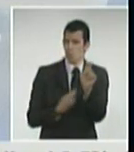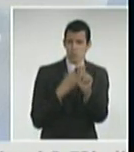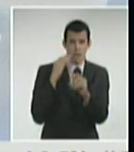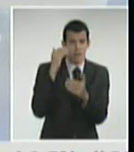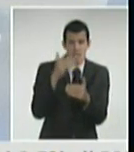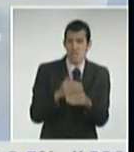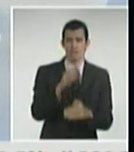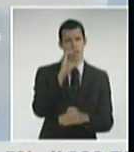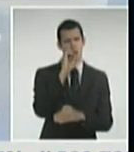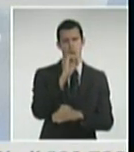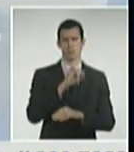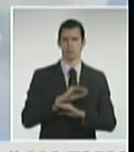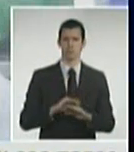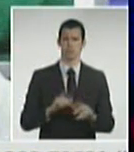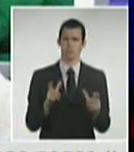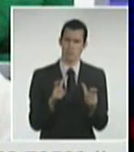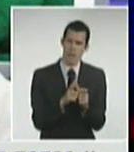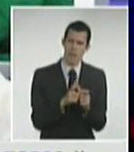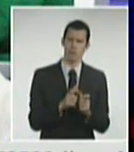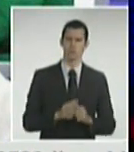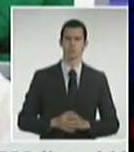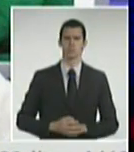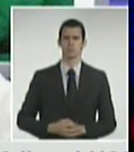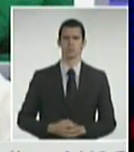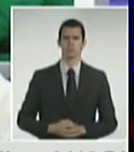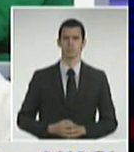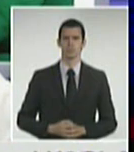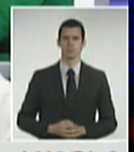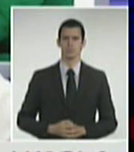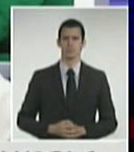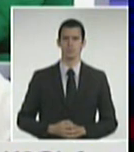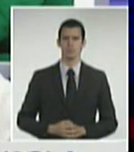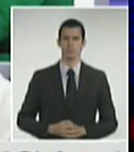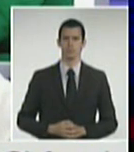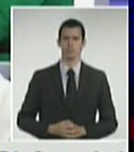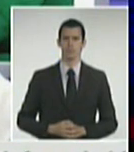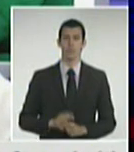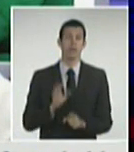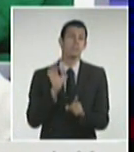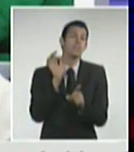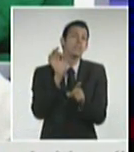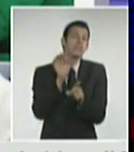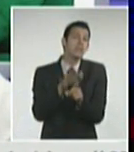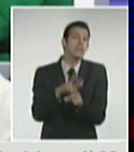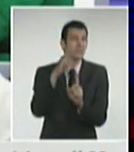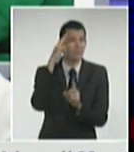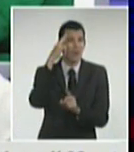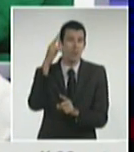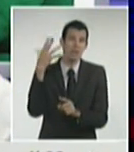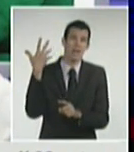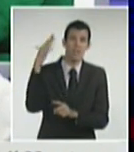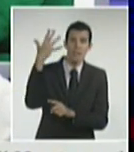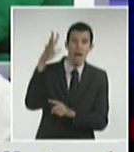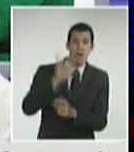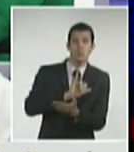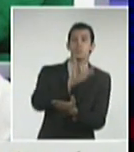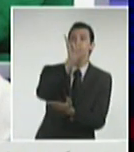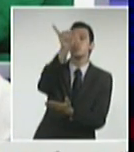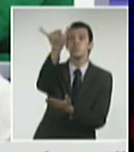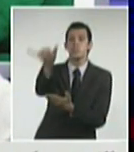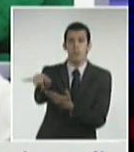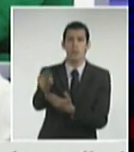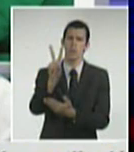disminuya. Los dos evacuados y los 54 que retornaron a sus países después del diagnóstico, y